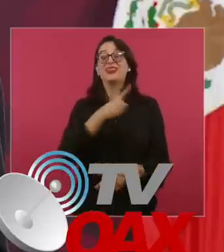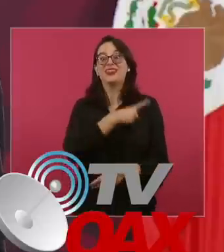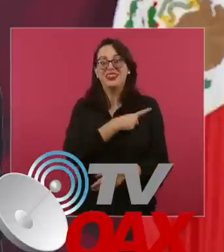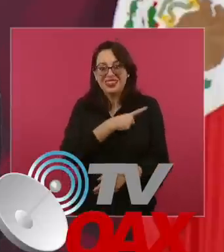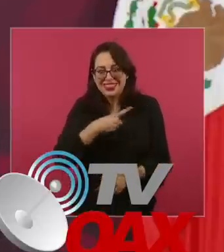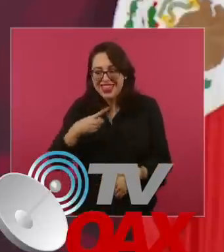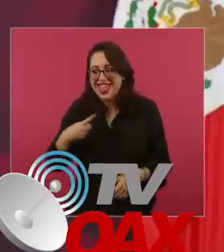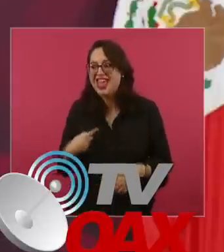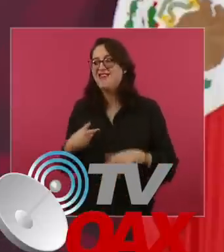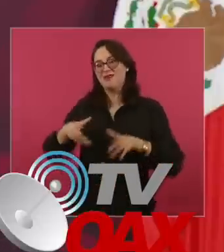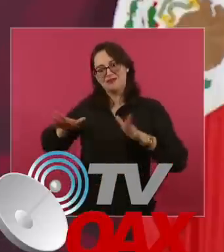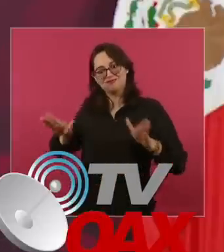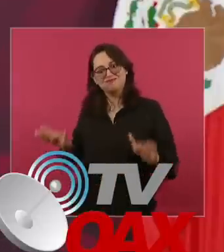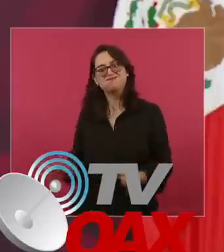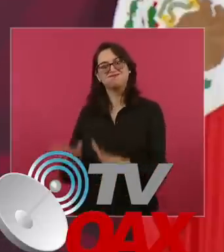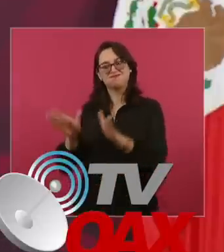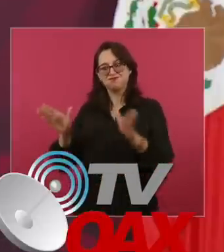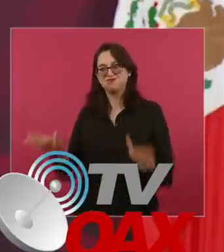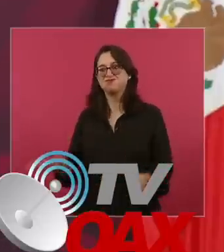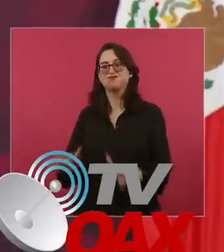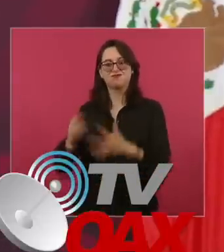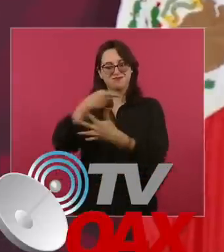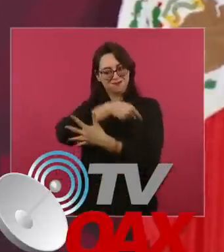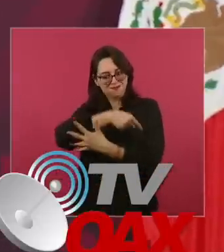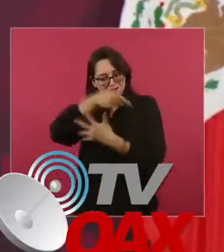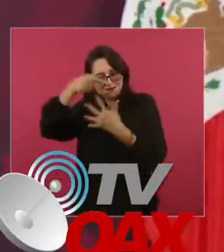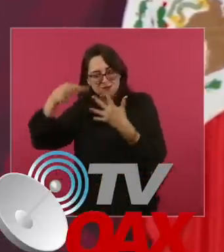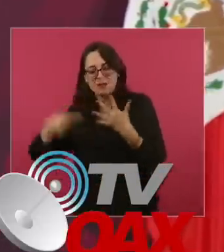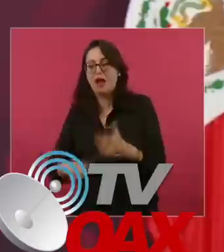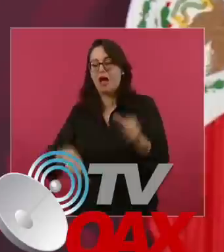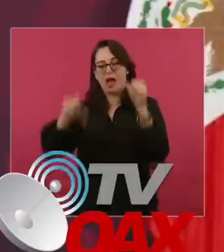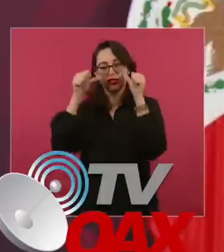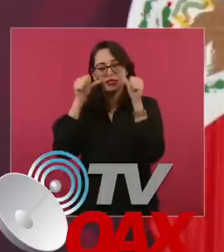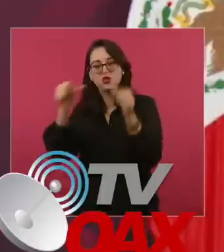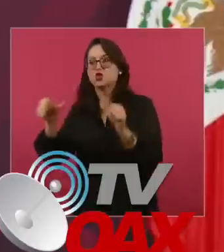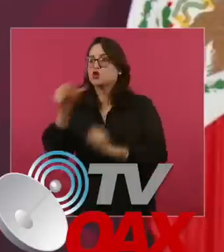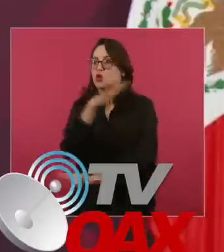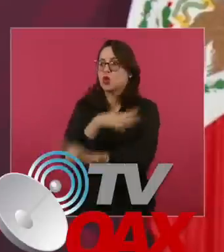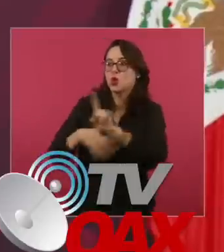buscar vivir en una sociedad mejor.